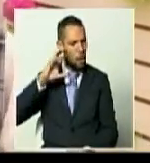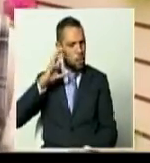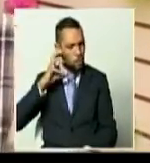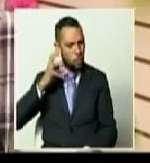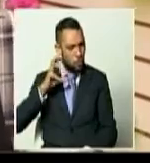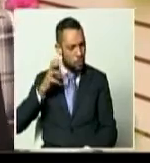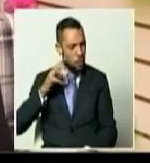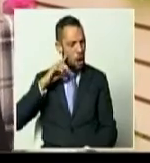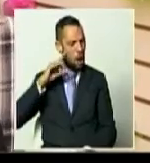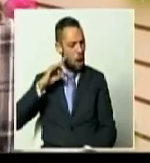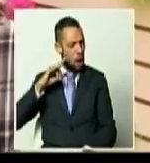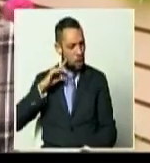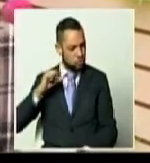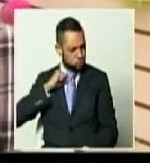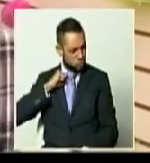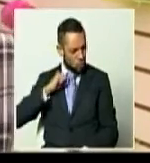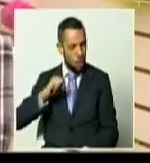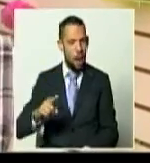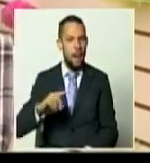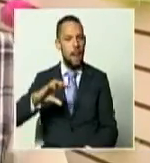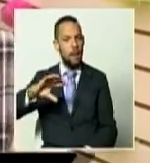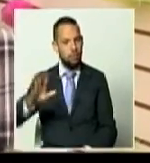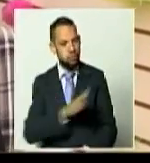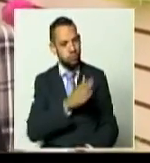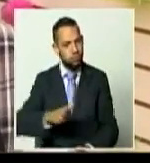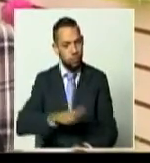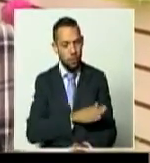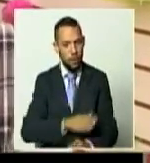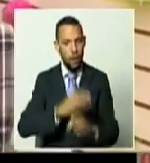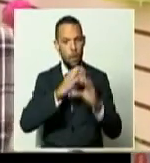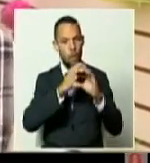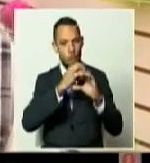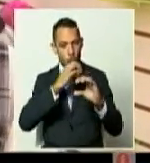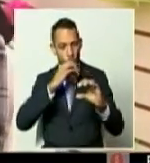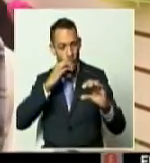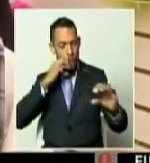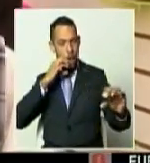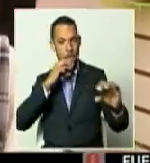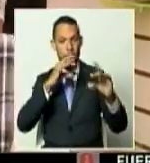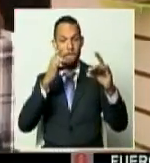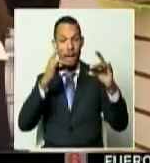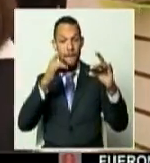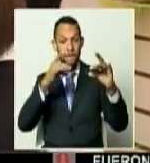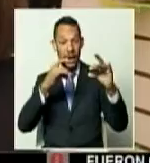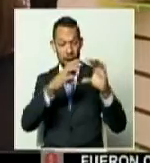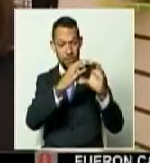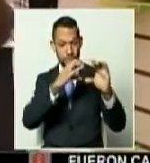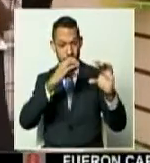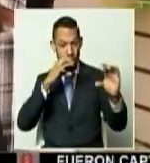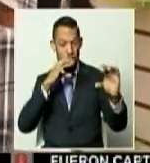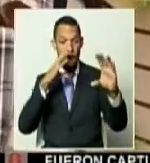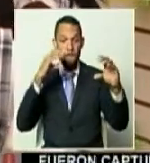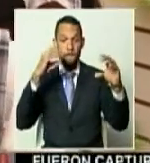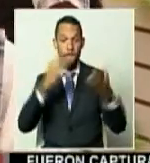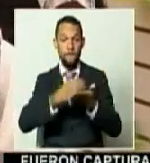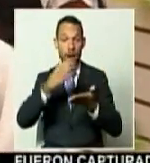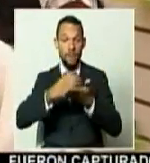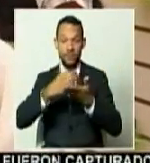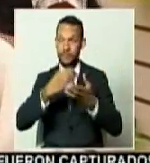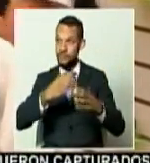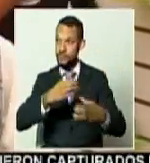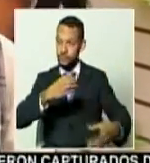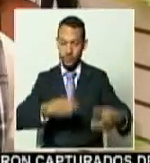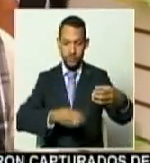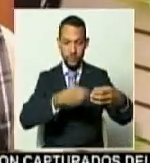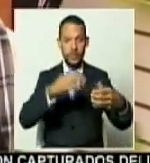Hace que el sonido sea más fuerte y fue hecho con un tubo de papel y con dos vasos plásticos. La